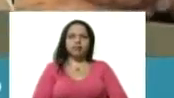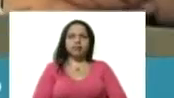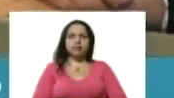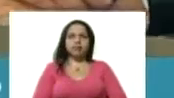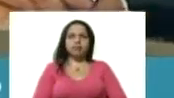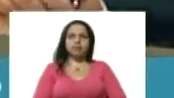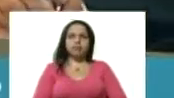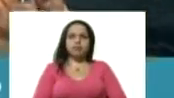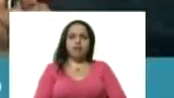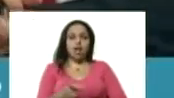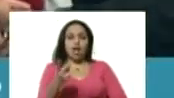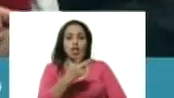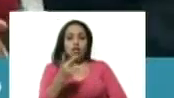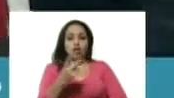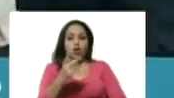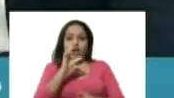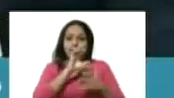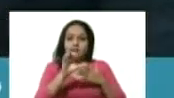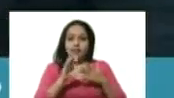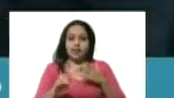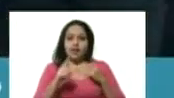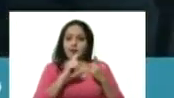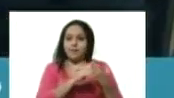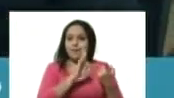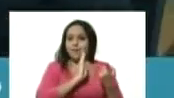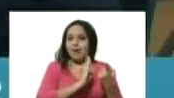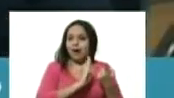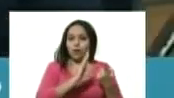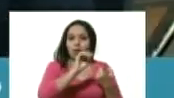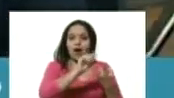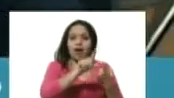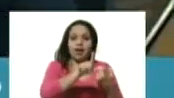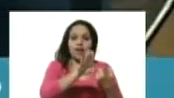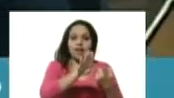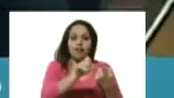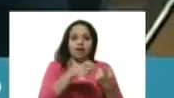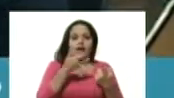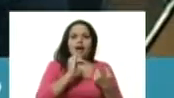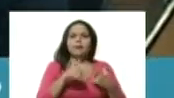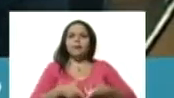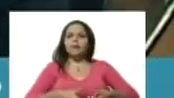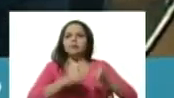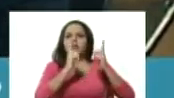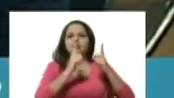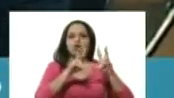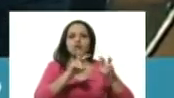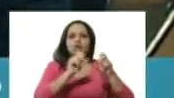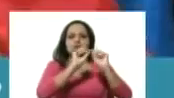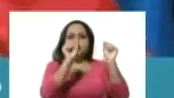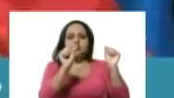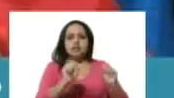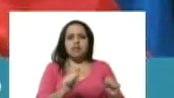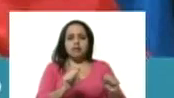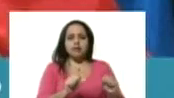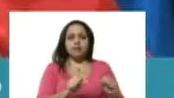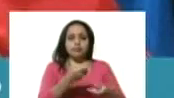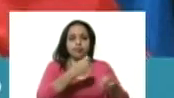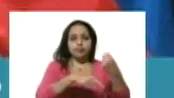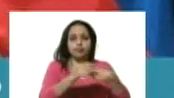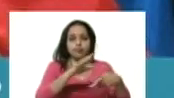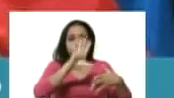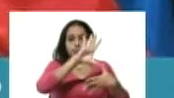Ambas estrategias, el Banco del ALBA, que nos va a permitir un nuevo sistema financiero